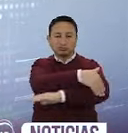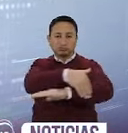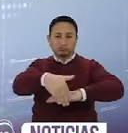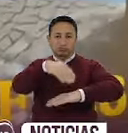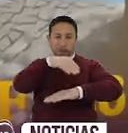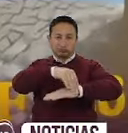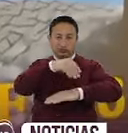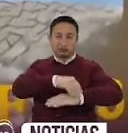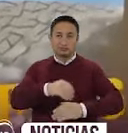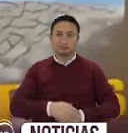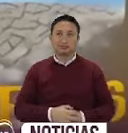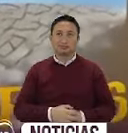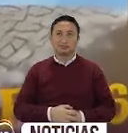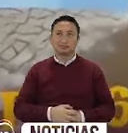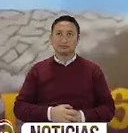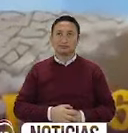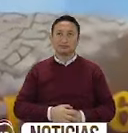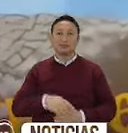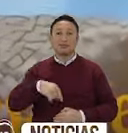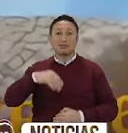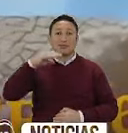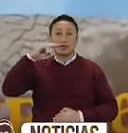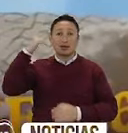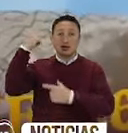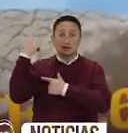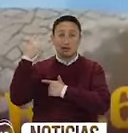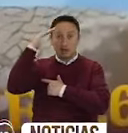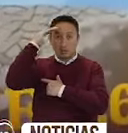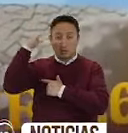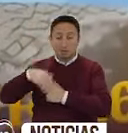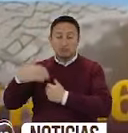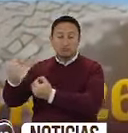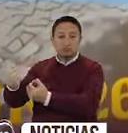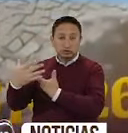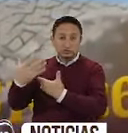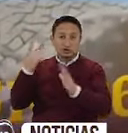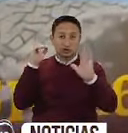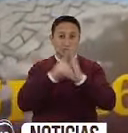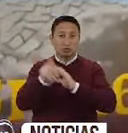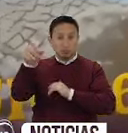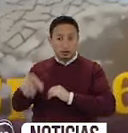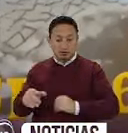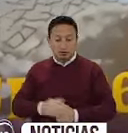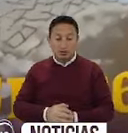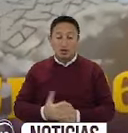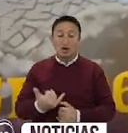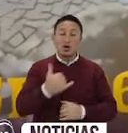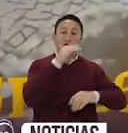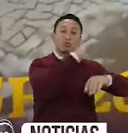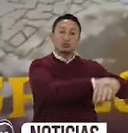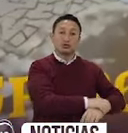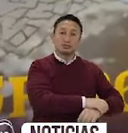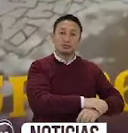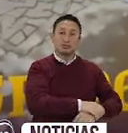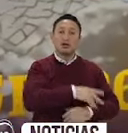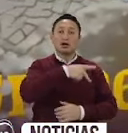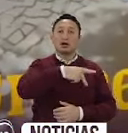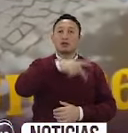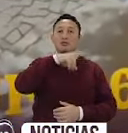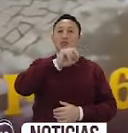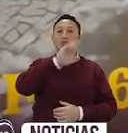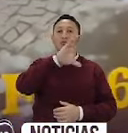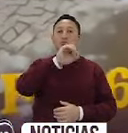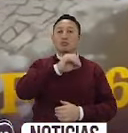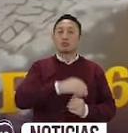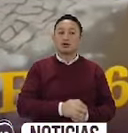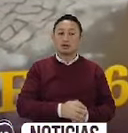Quevedo. Por información de inteligencia militar y denuncia ciudadana, realizó la captura de alias del Puerco,